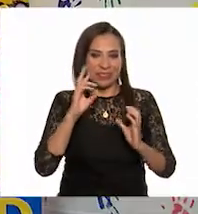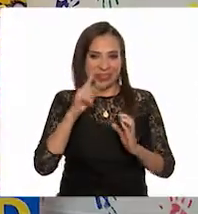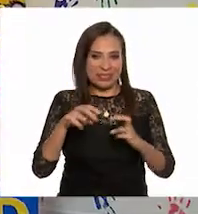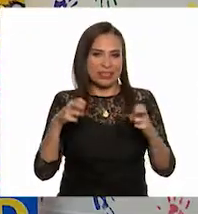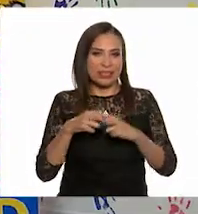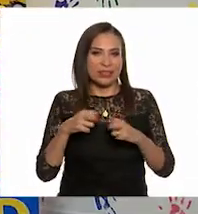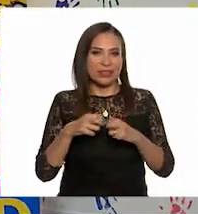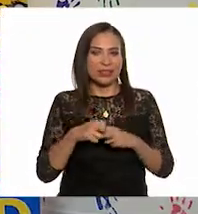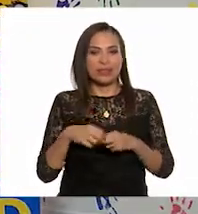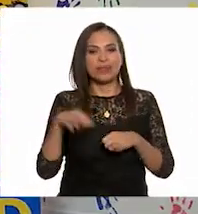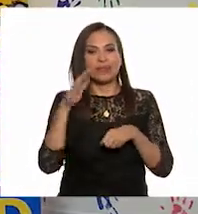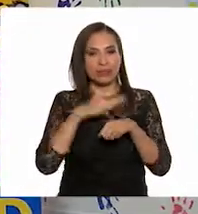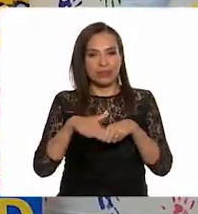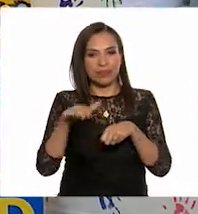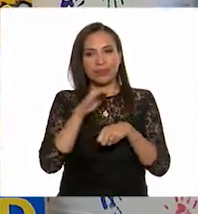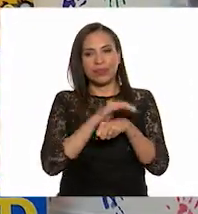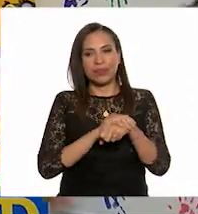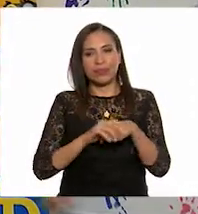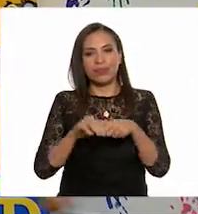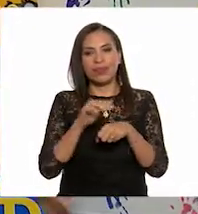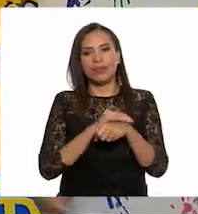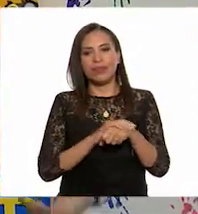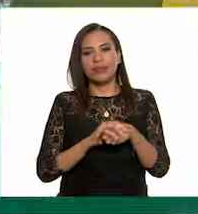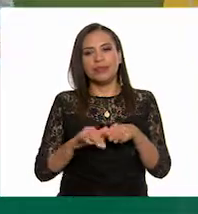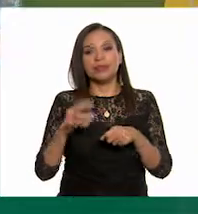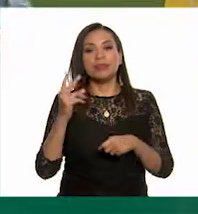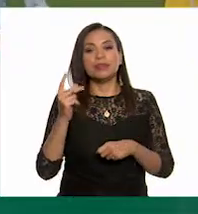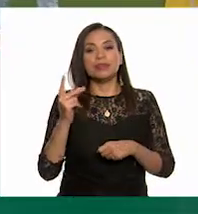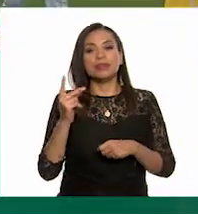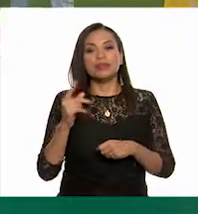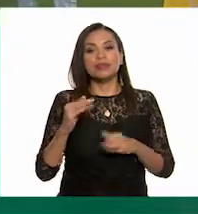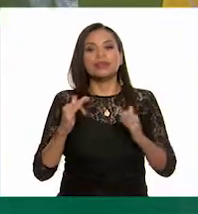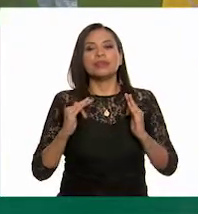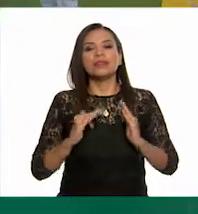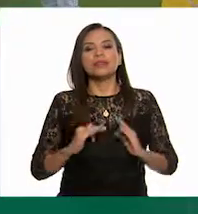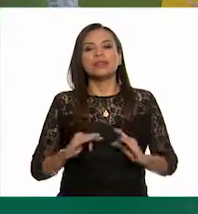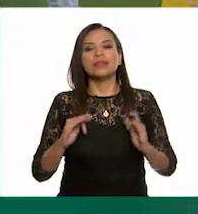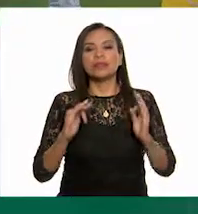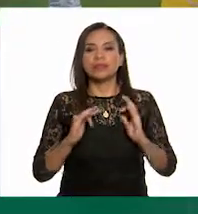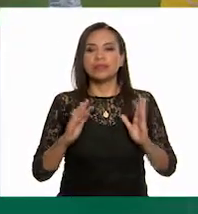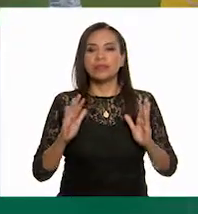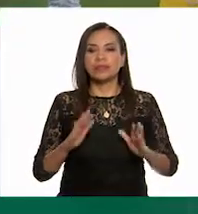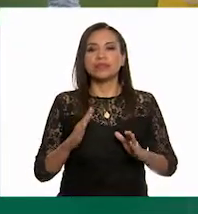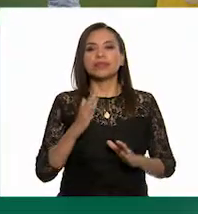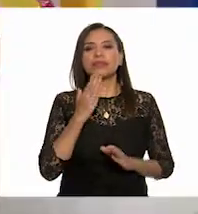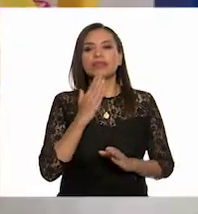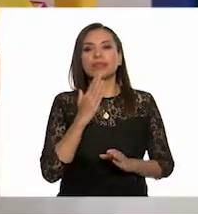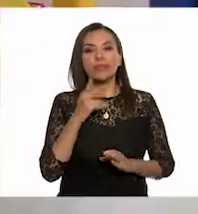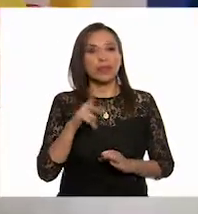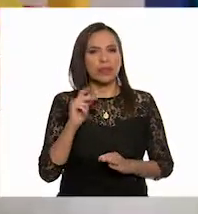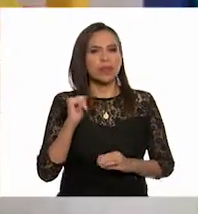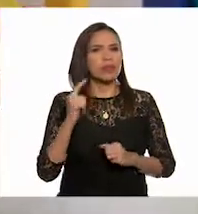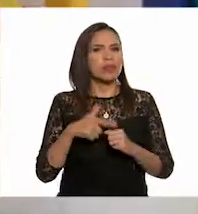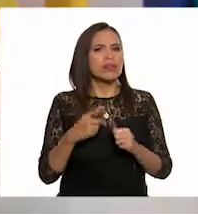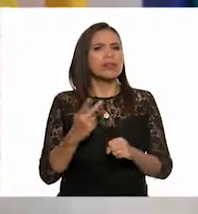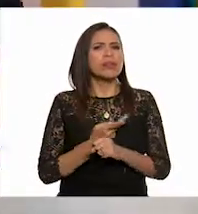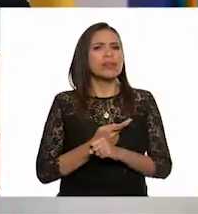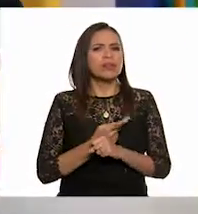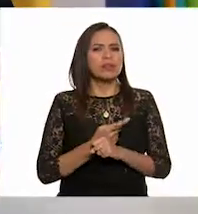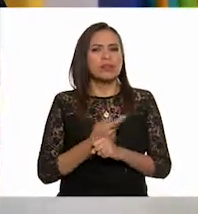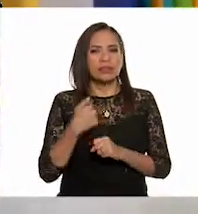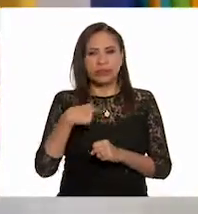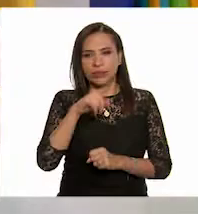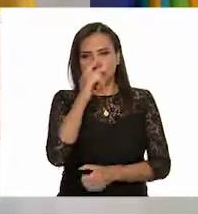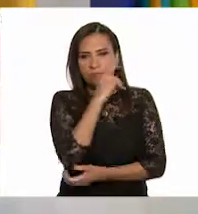muy nervioso! Lo acariciamos y el perrito se relaja. Muy bien, fíjate bien. Pero algo pasó. ¿Qué? Voy